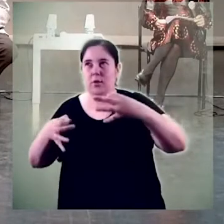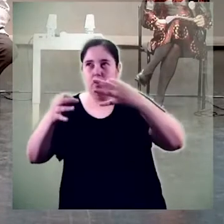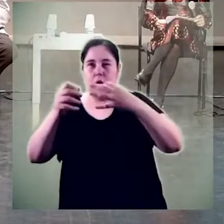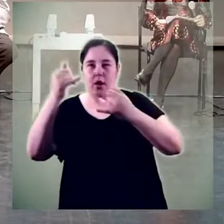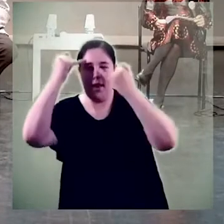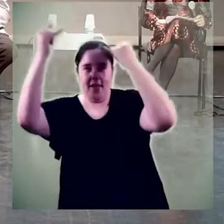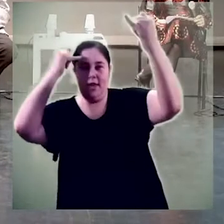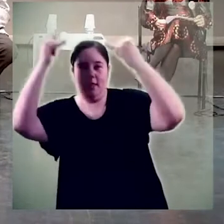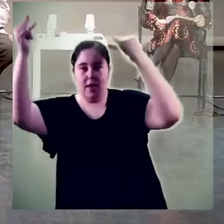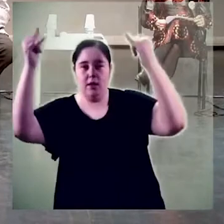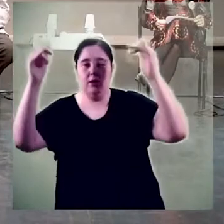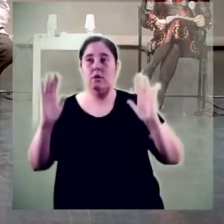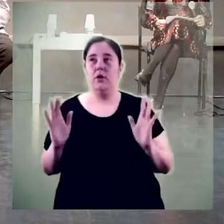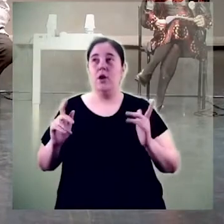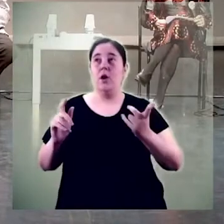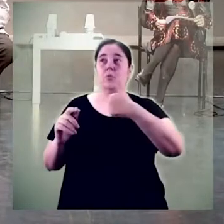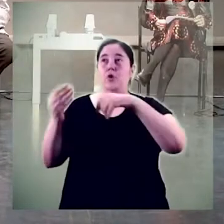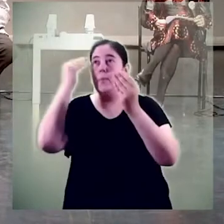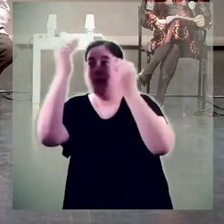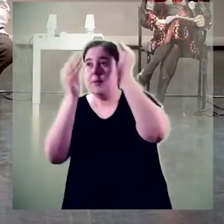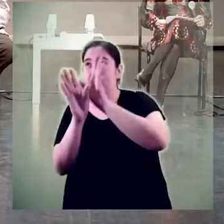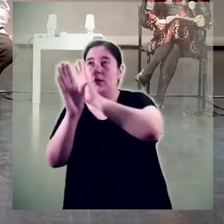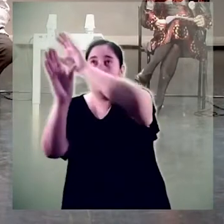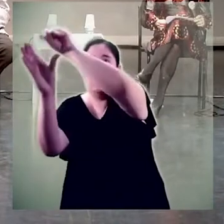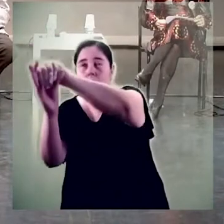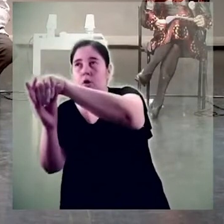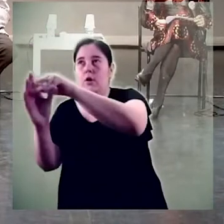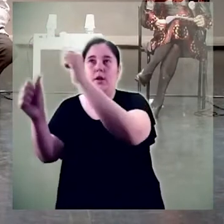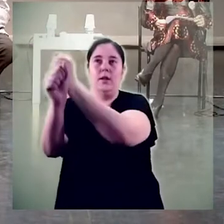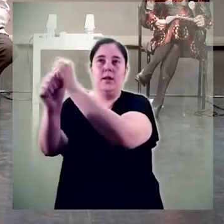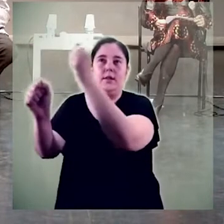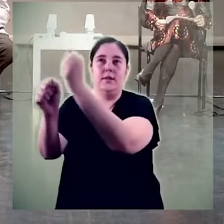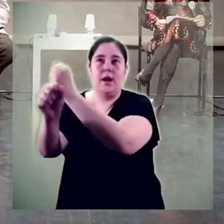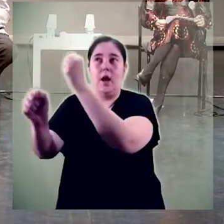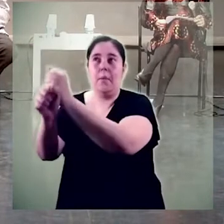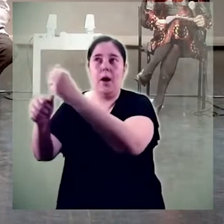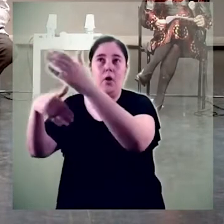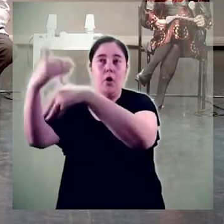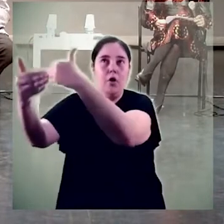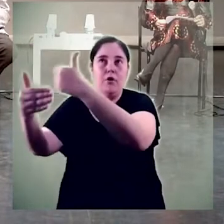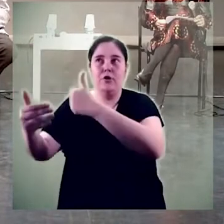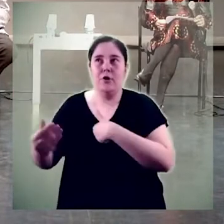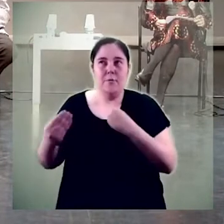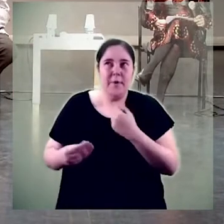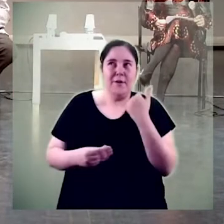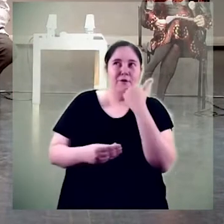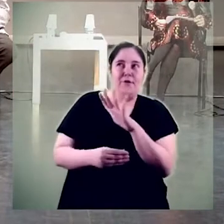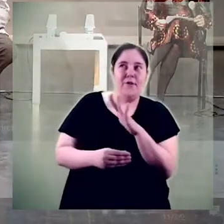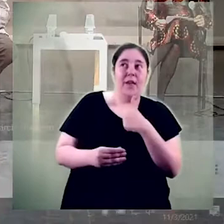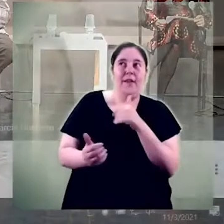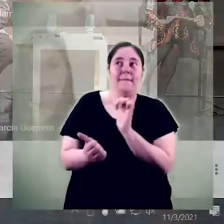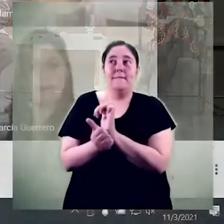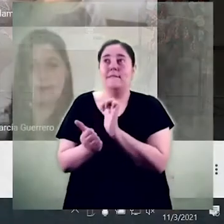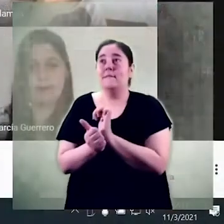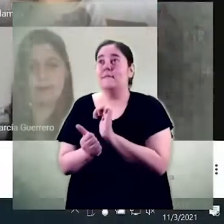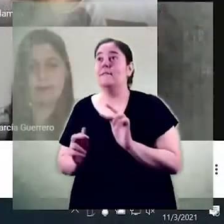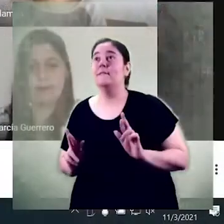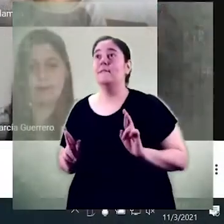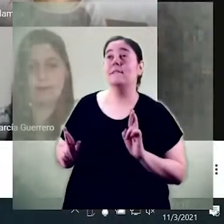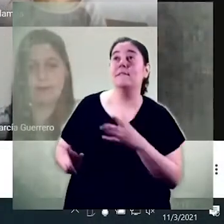puedo imaginar los devenires de vuestro pensamiento y vuestro trabajo es lo que más me emociona me mantiene expectante